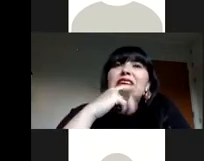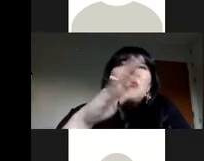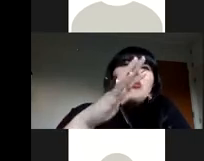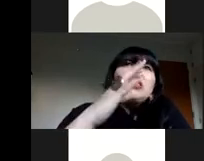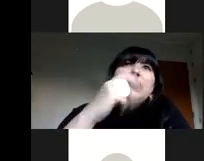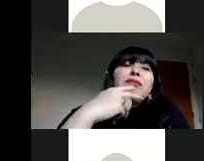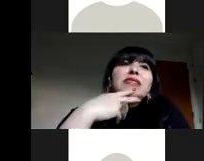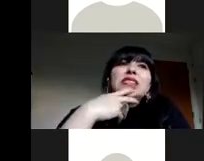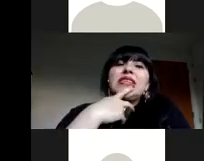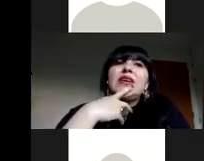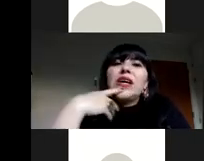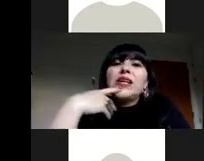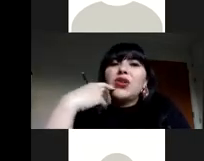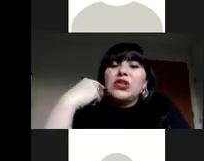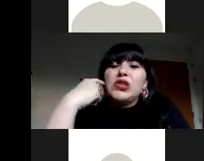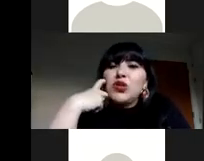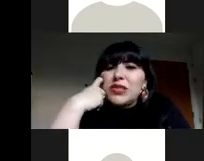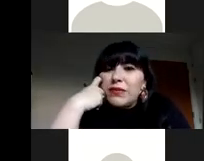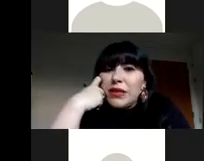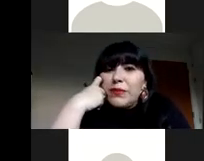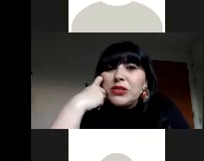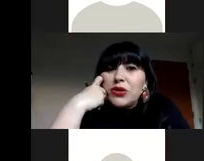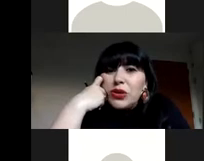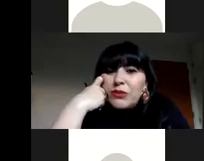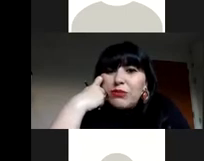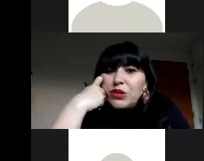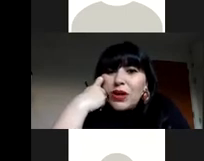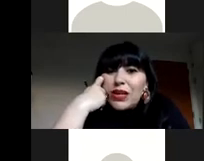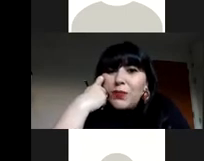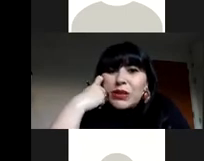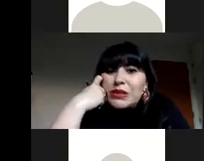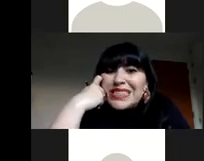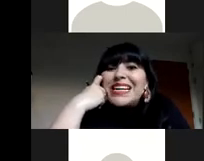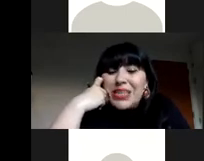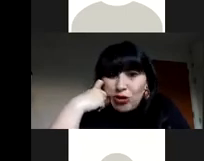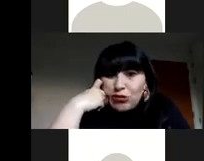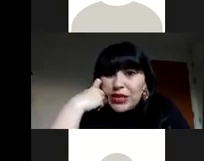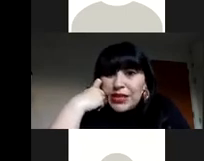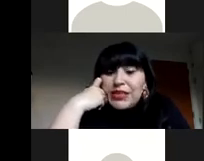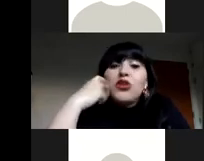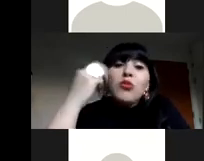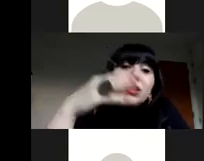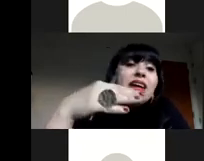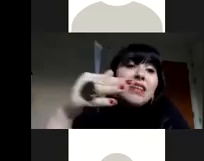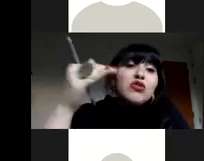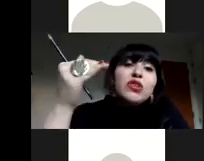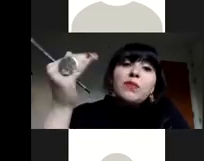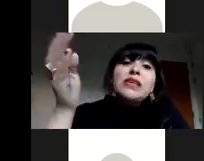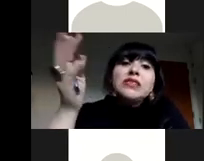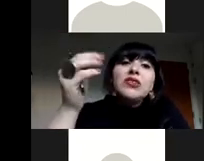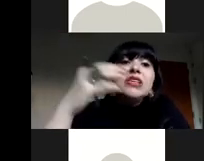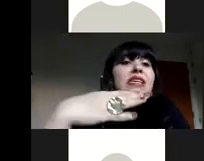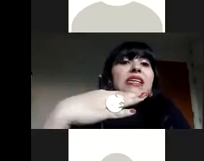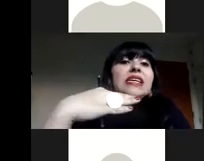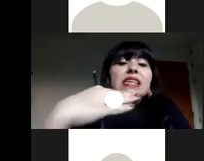que aproximadamente tenían un gasto de 250.000 pesos mensuales por cigarrillos, y que como hoy día habían subido de